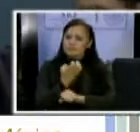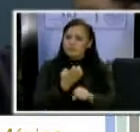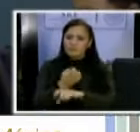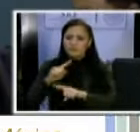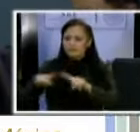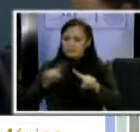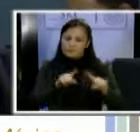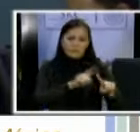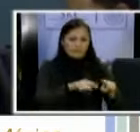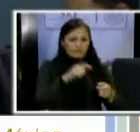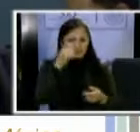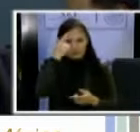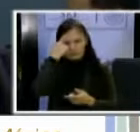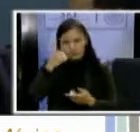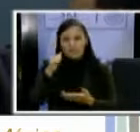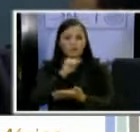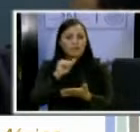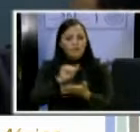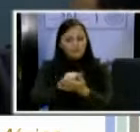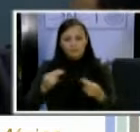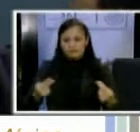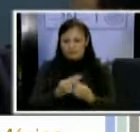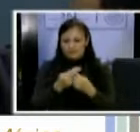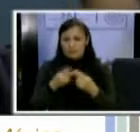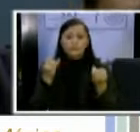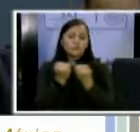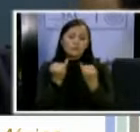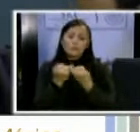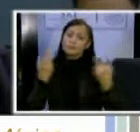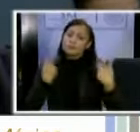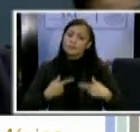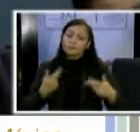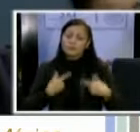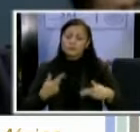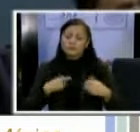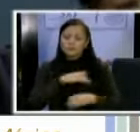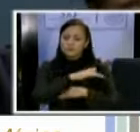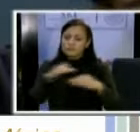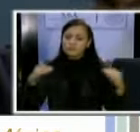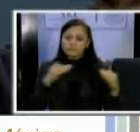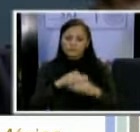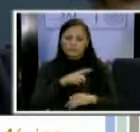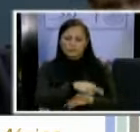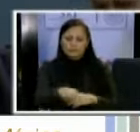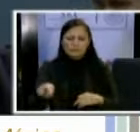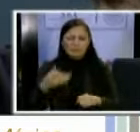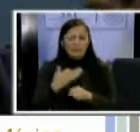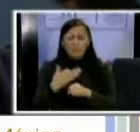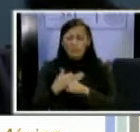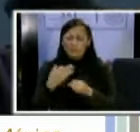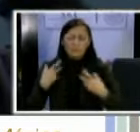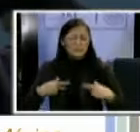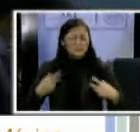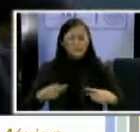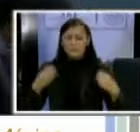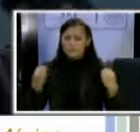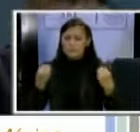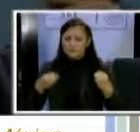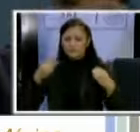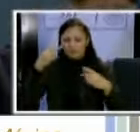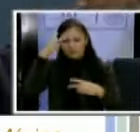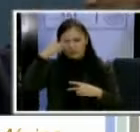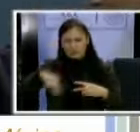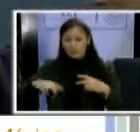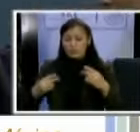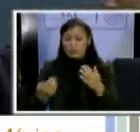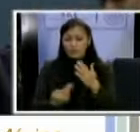de nacimiento. Y para aquellas personas, porque tenemos una cantidad excesiva de mexicanos que viven allá que no